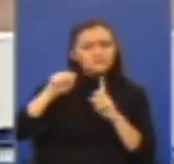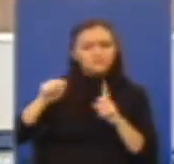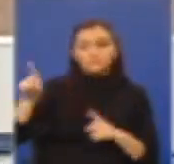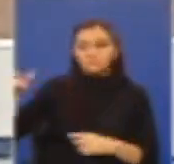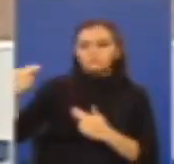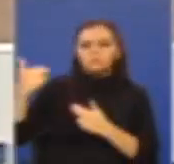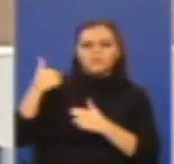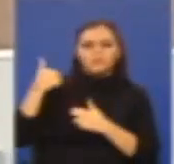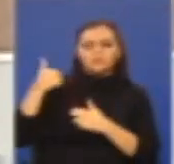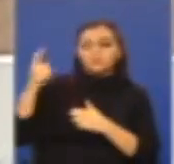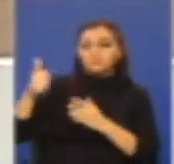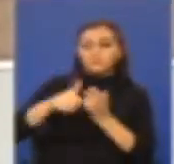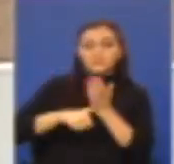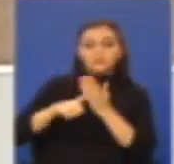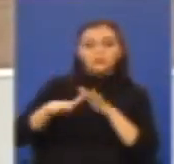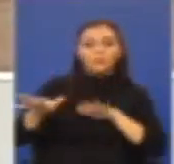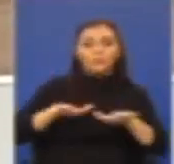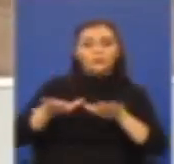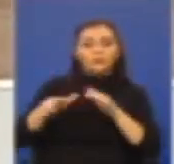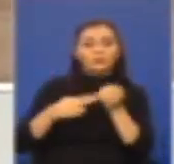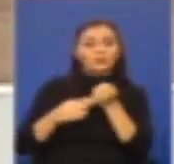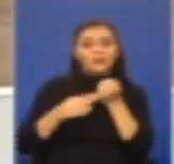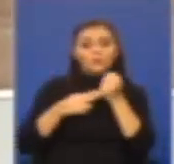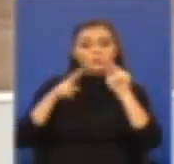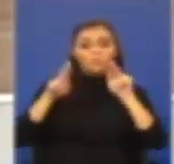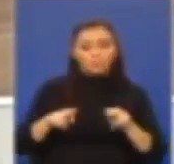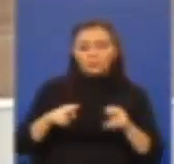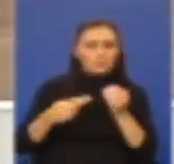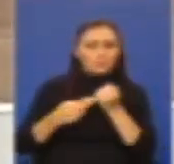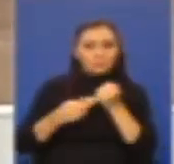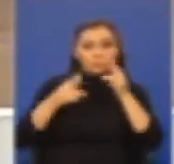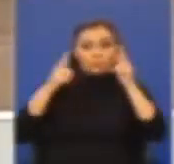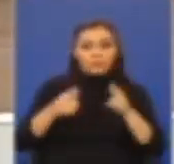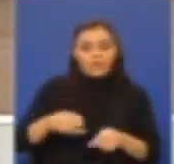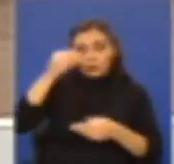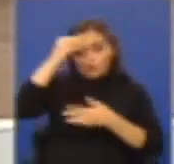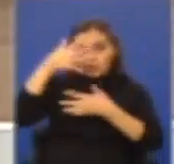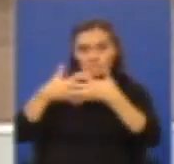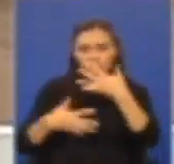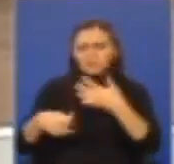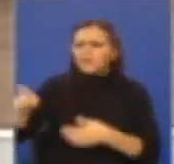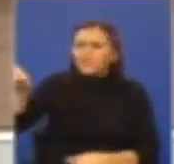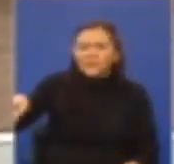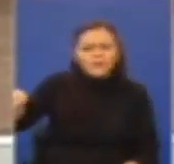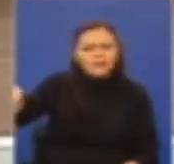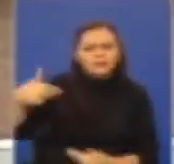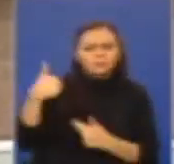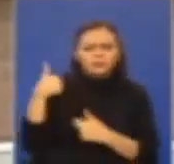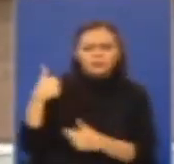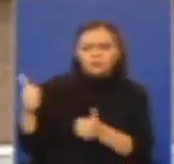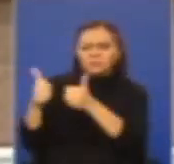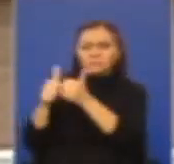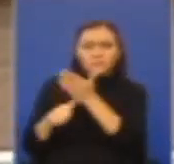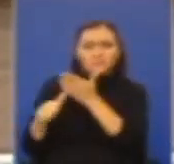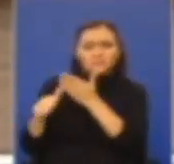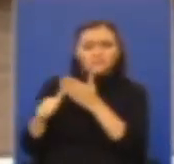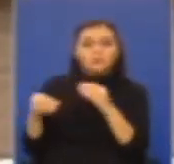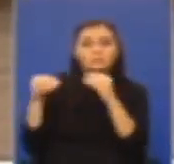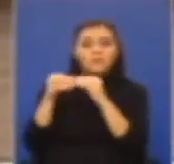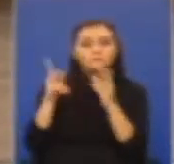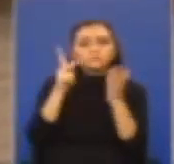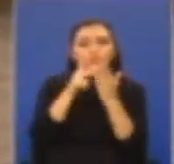nuestro ministro coordinador de talento humano y conocimiento, porque es básico para un Estado eficiente. Pero también nos falta un programa